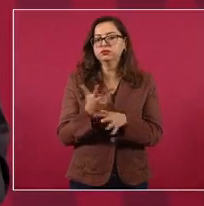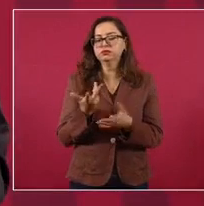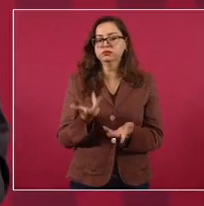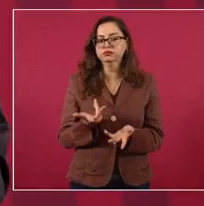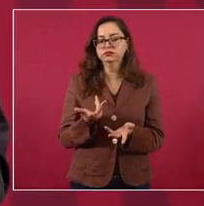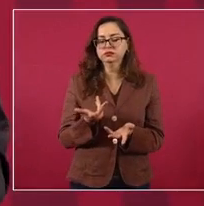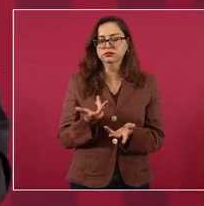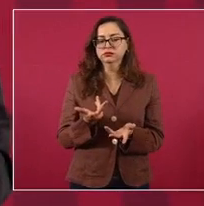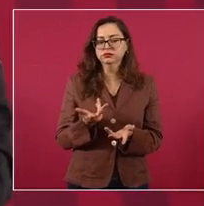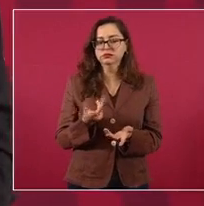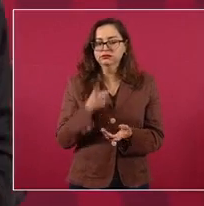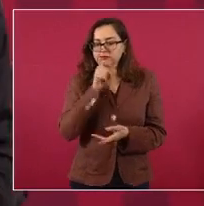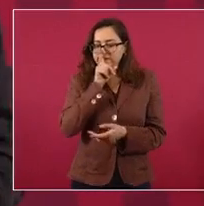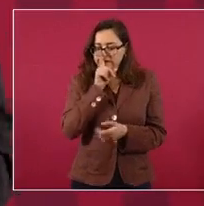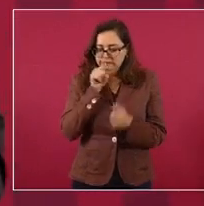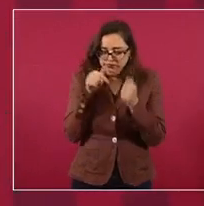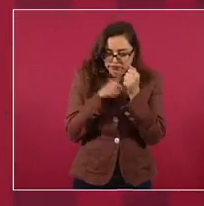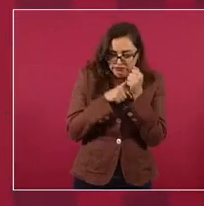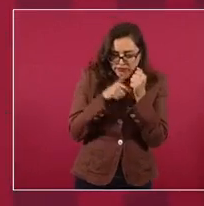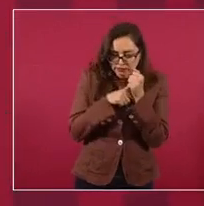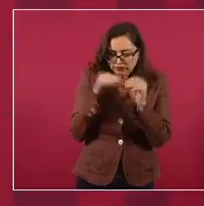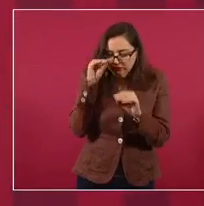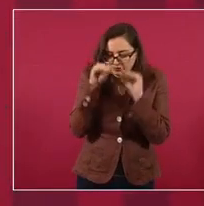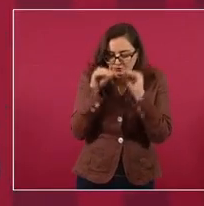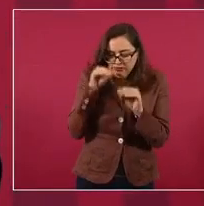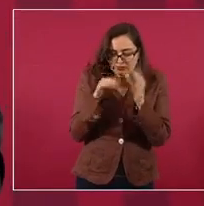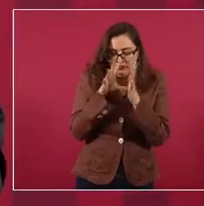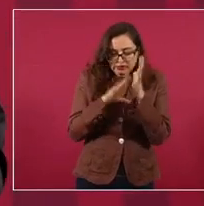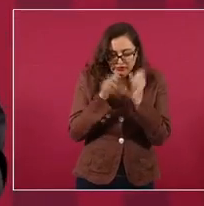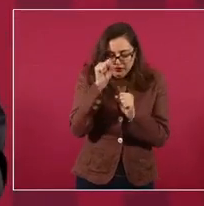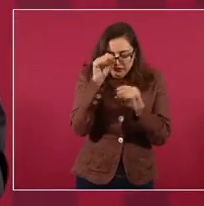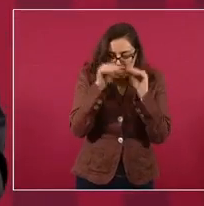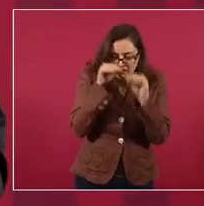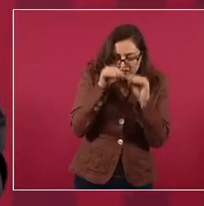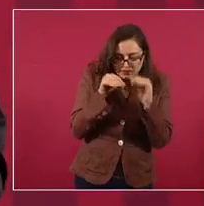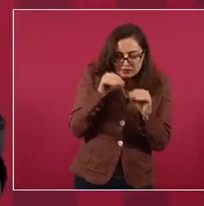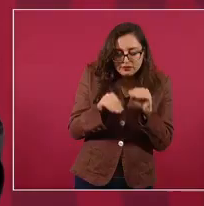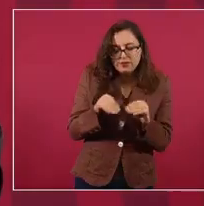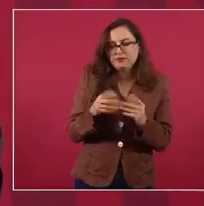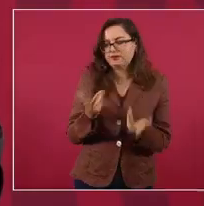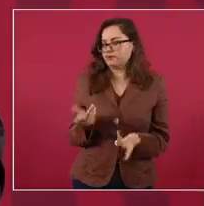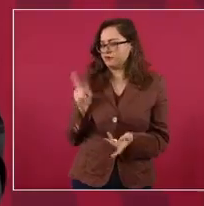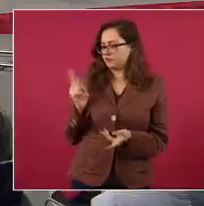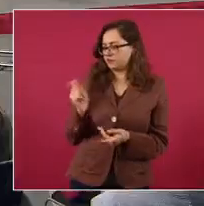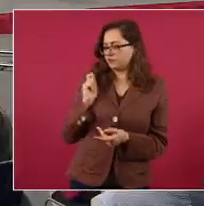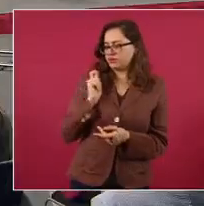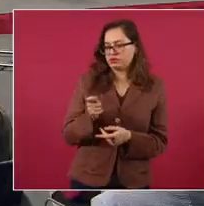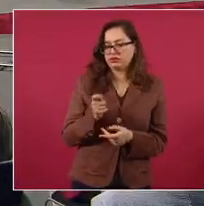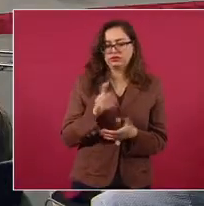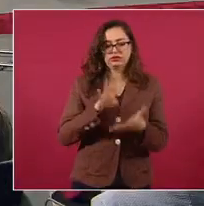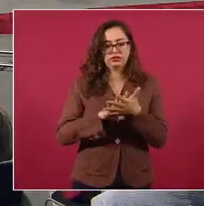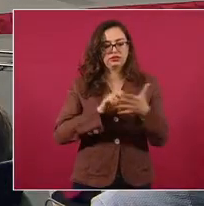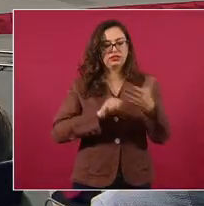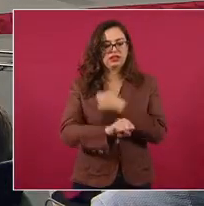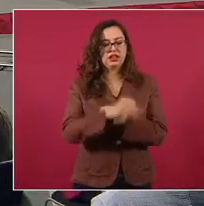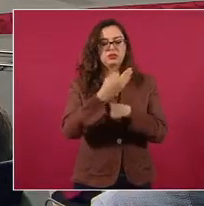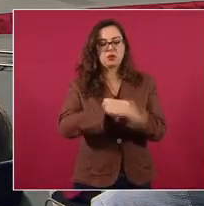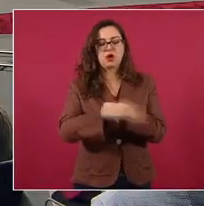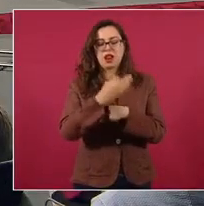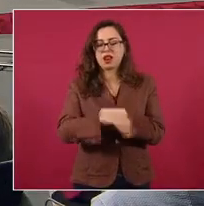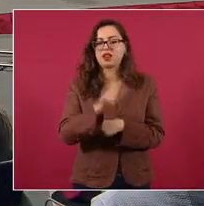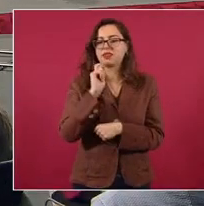por la puerta de atrás de manera fraudulenta la propia Constitución, porque ellos ya quieren interpretar lo que es una prisión oficiosa.